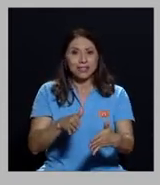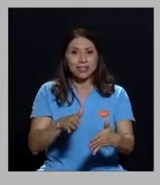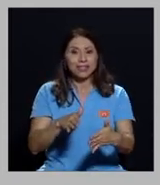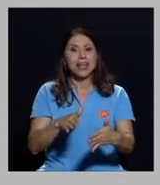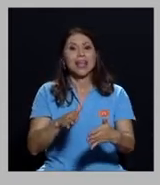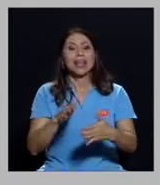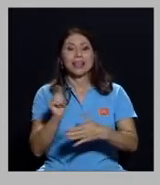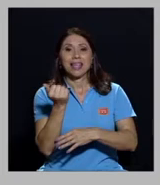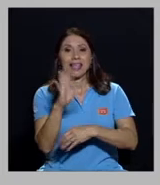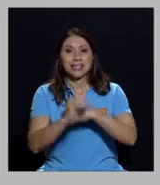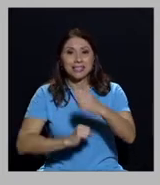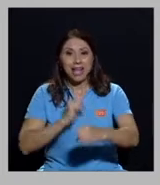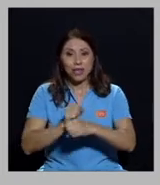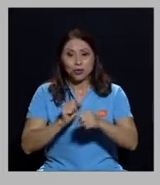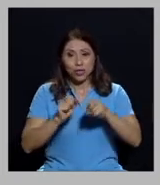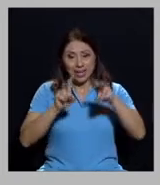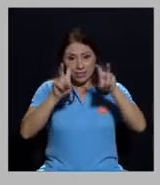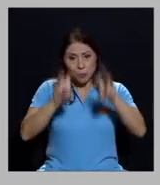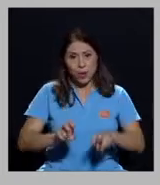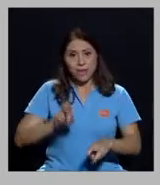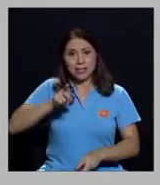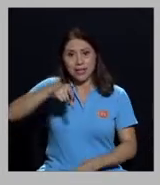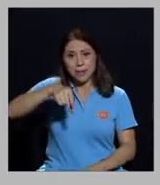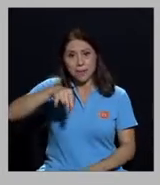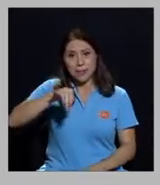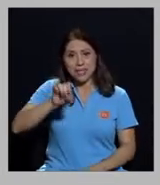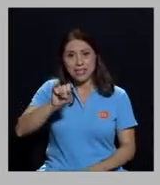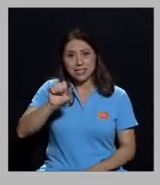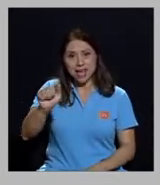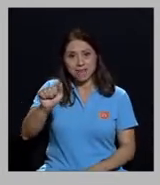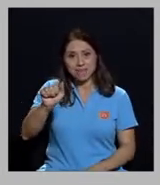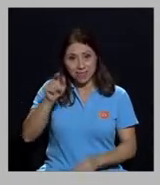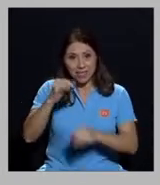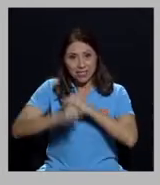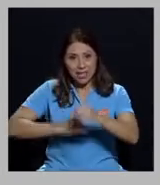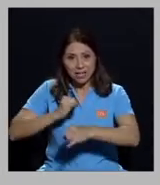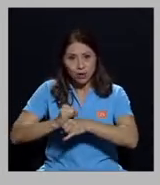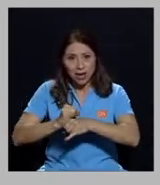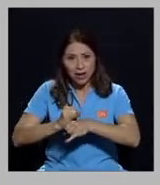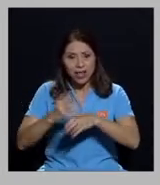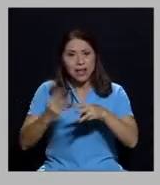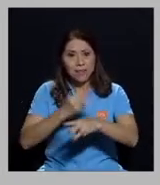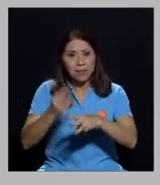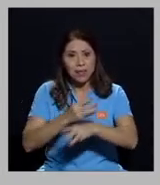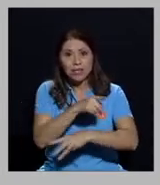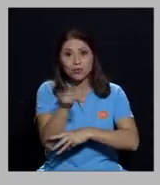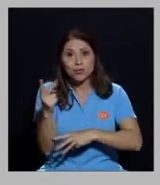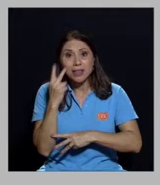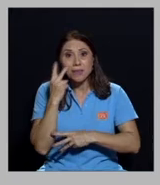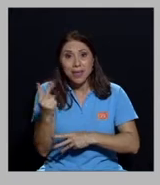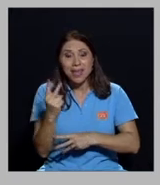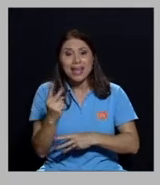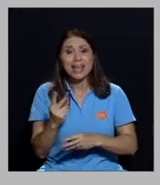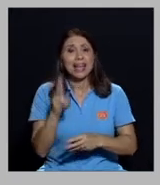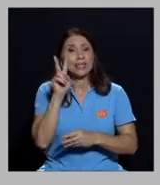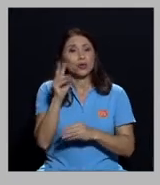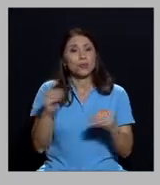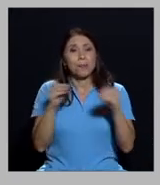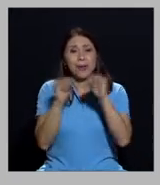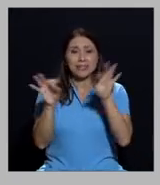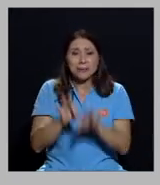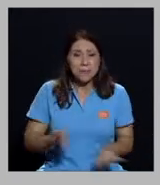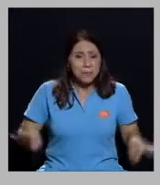pisa que es una prueba internacional en matemáticas y ustedes que las dos columnas más importantes son las que están a la izquierda